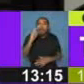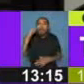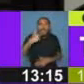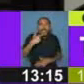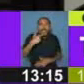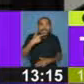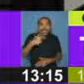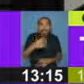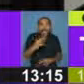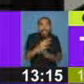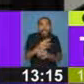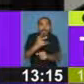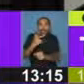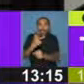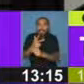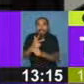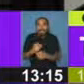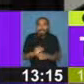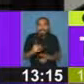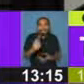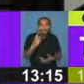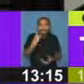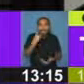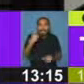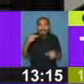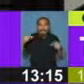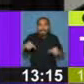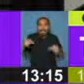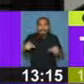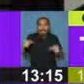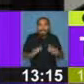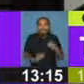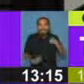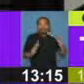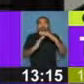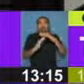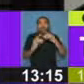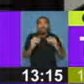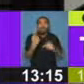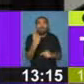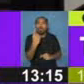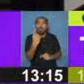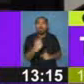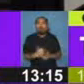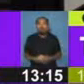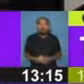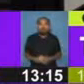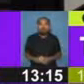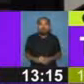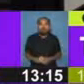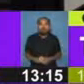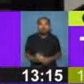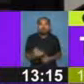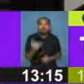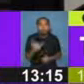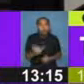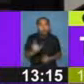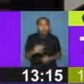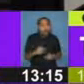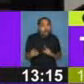e la escuela el instituto de educación superior número 1 que tiene varias varias